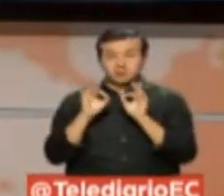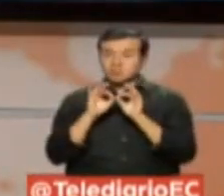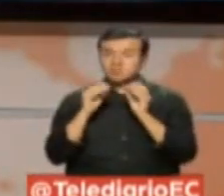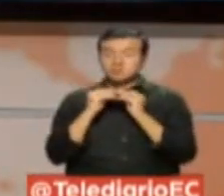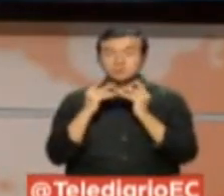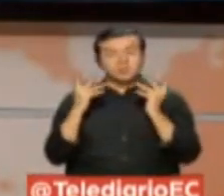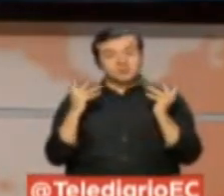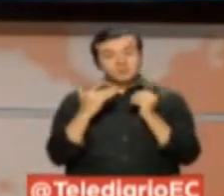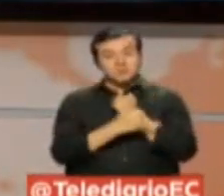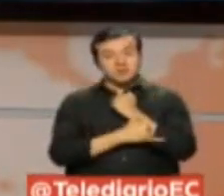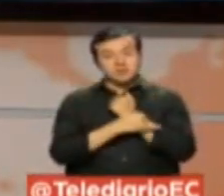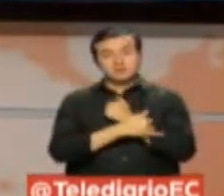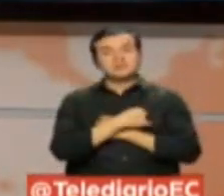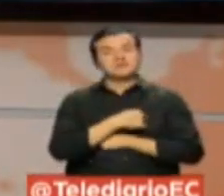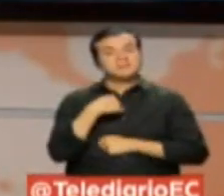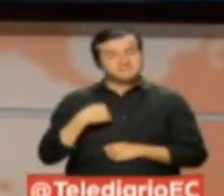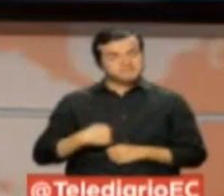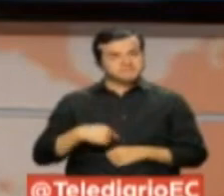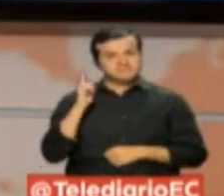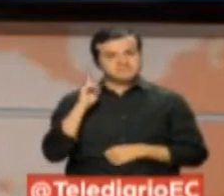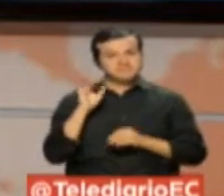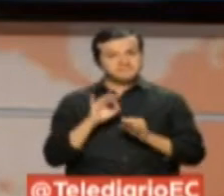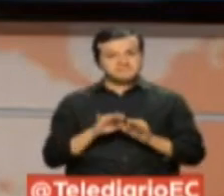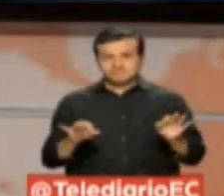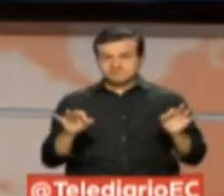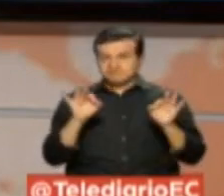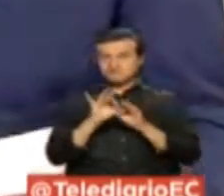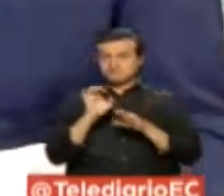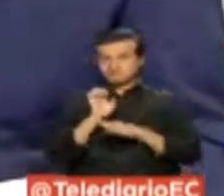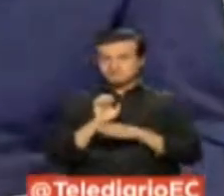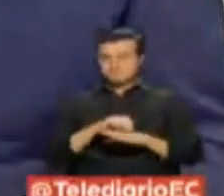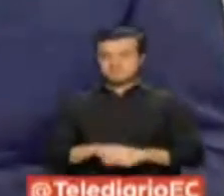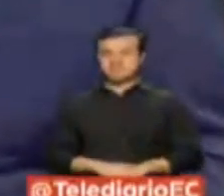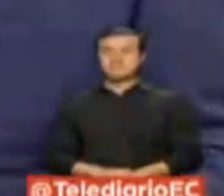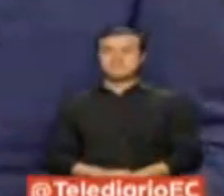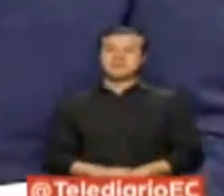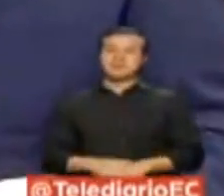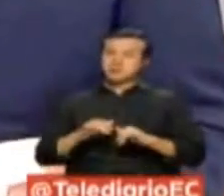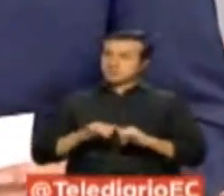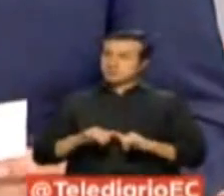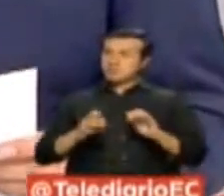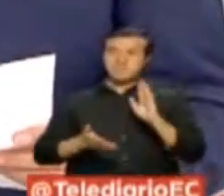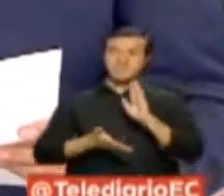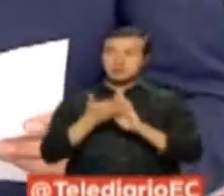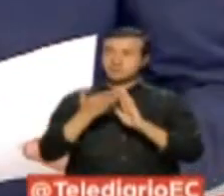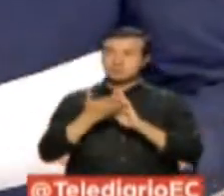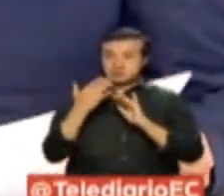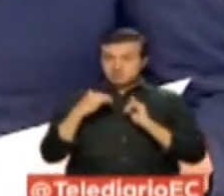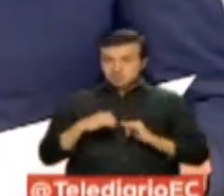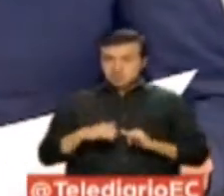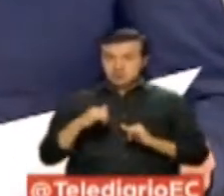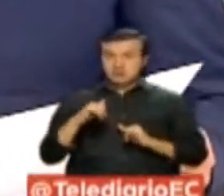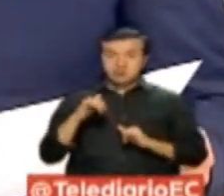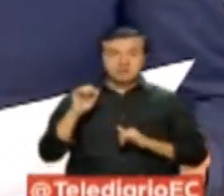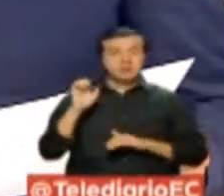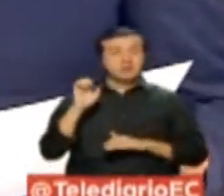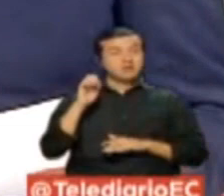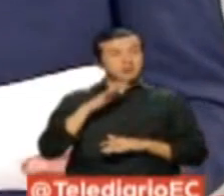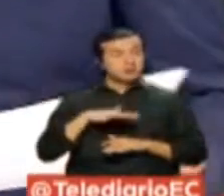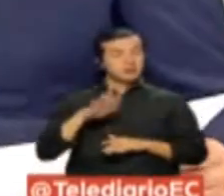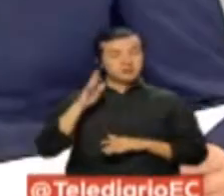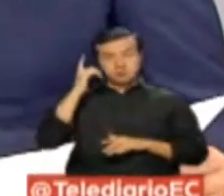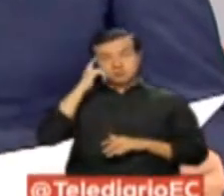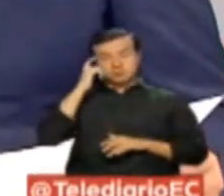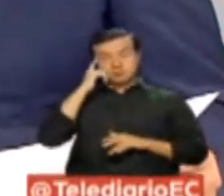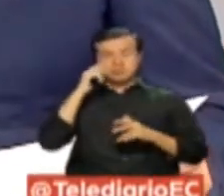grandes en la China son fundamentales para el mercado ecuatoriano. ¿Y seguirán creciendo las importaciones ecuatorianas? Porque aquí nos planteamos ya un